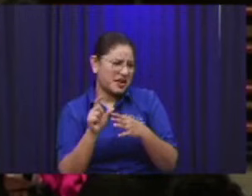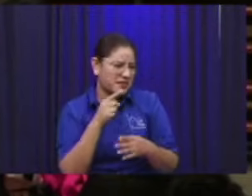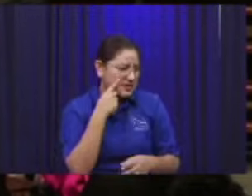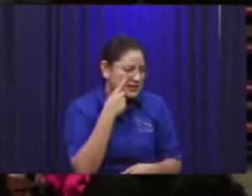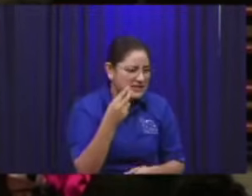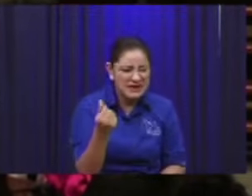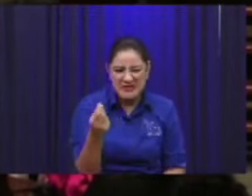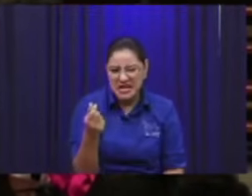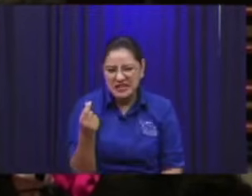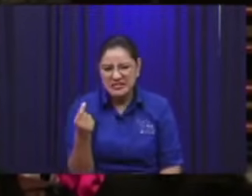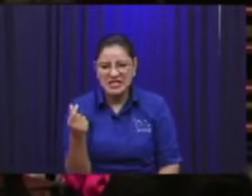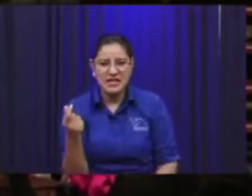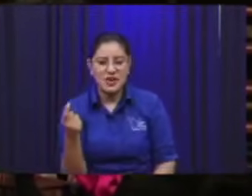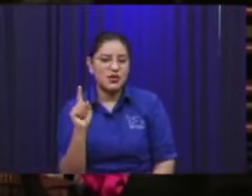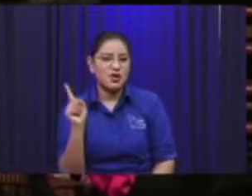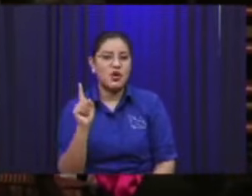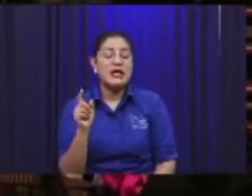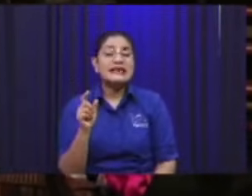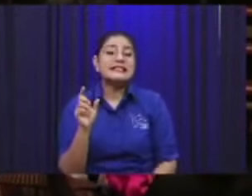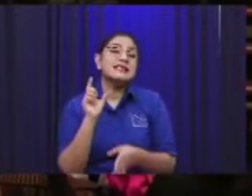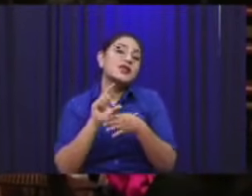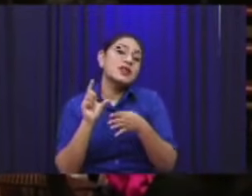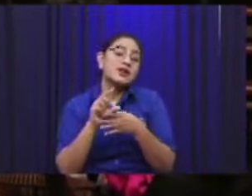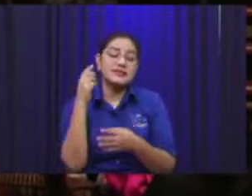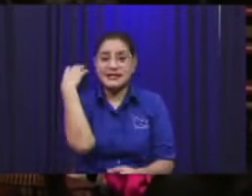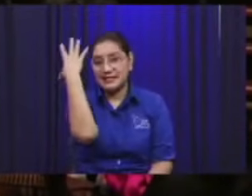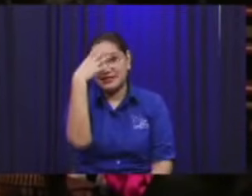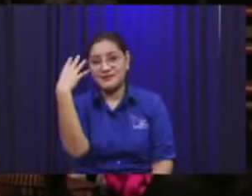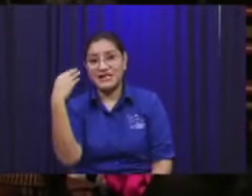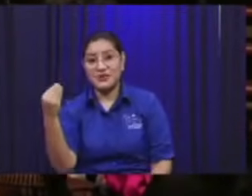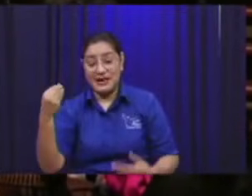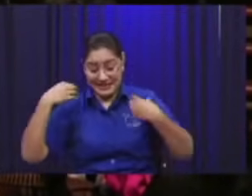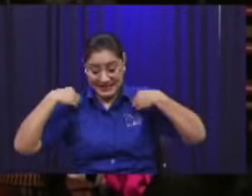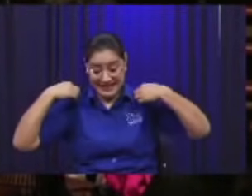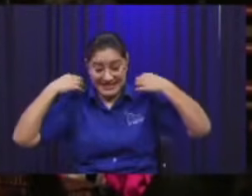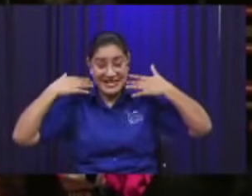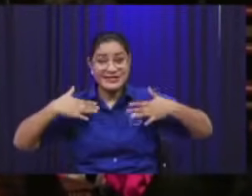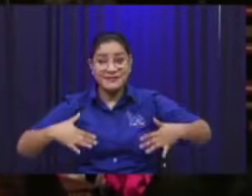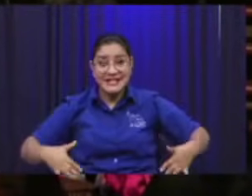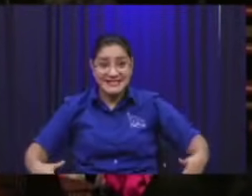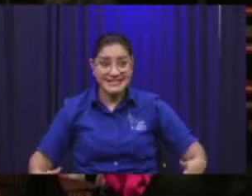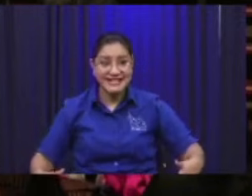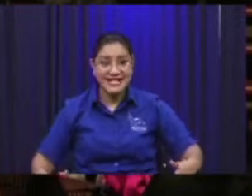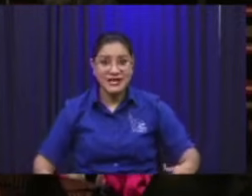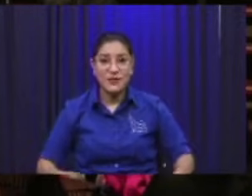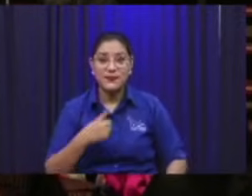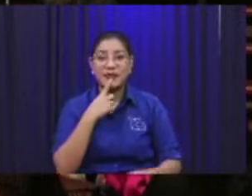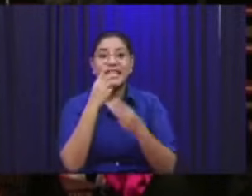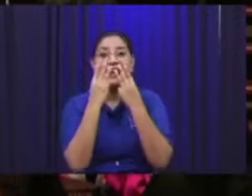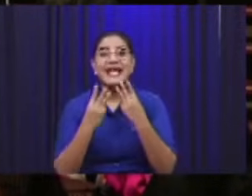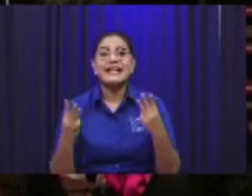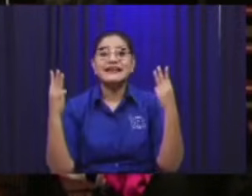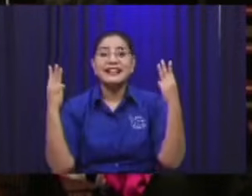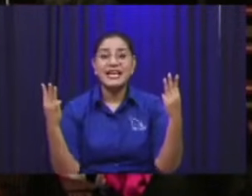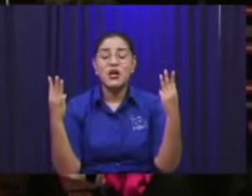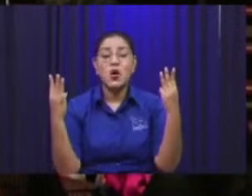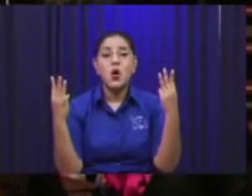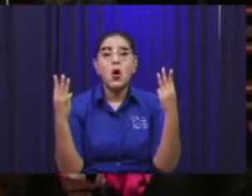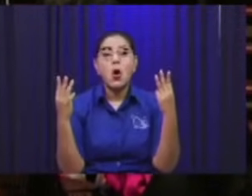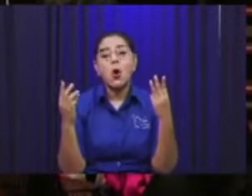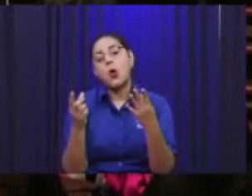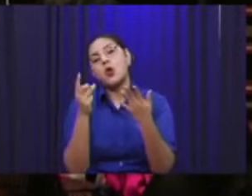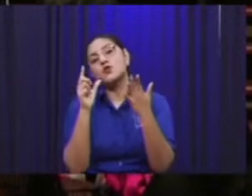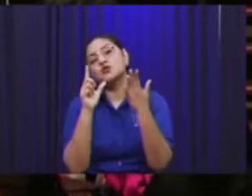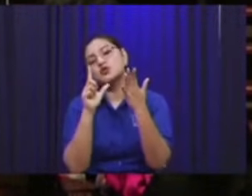hablando lo espiritual y que seas vestido de esa manera el candelero con sus 66 frutos